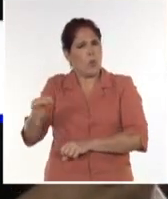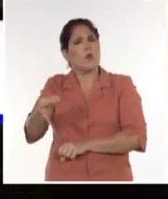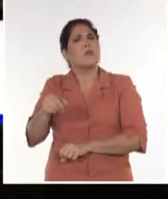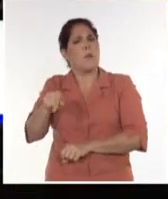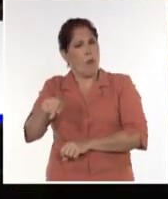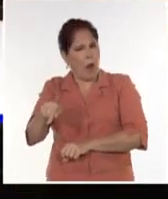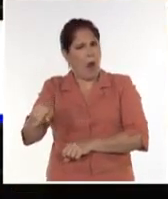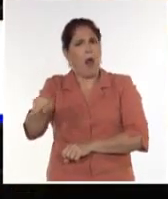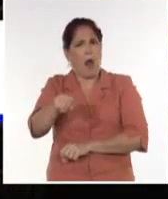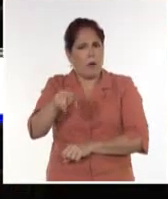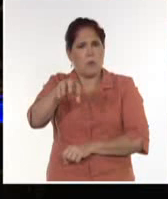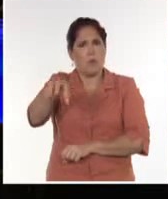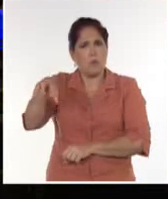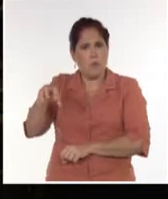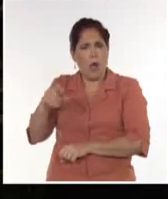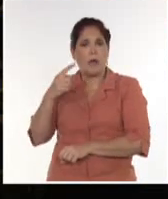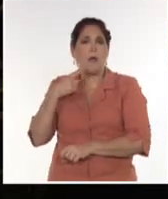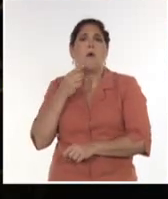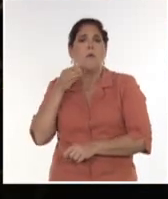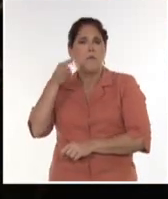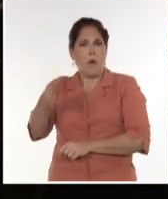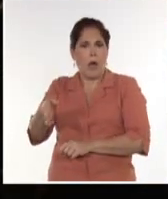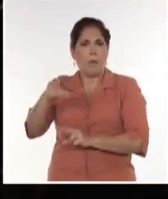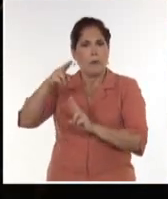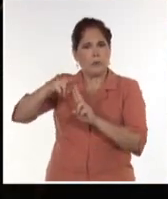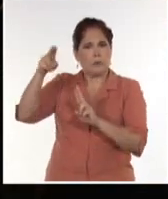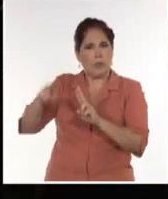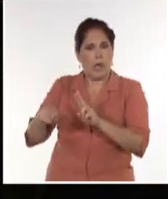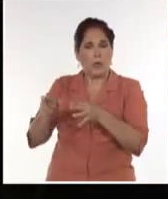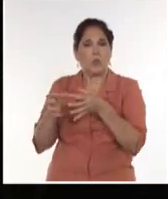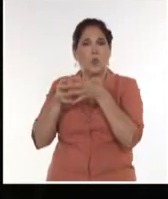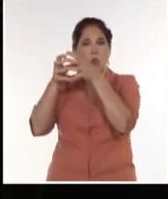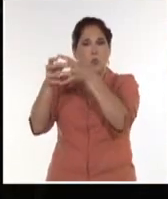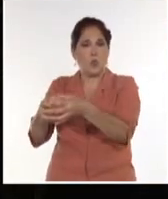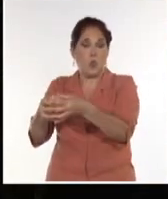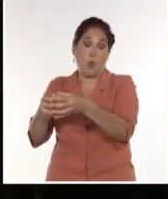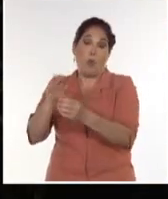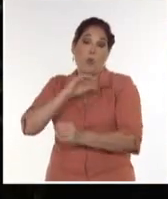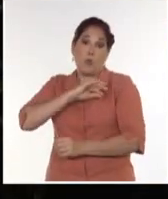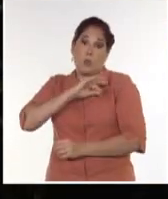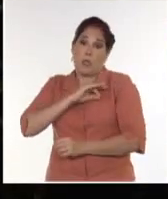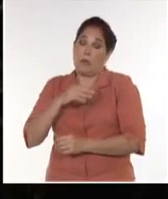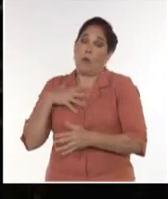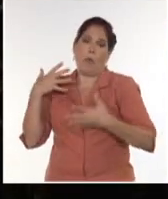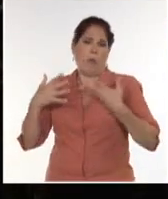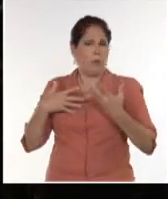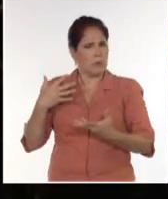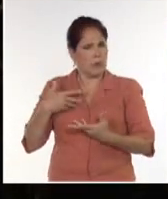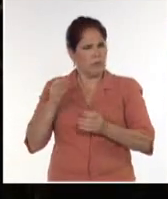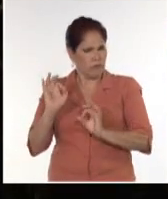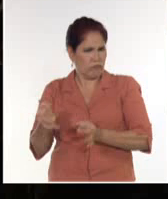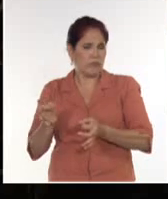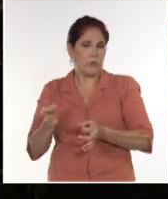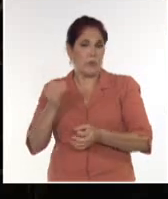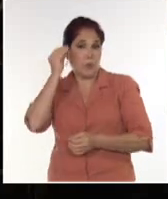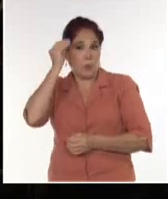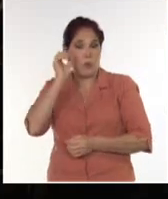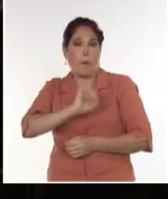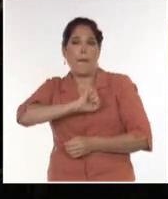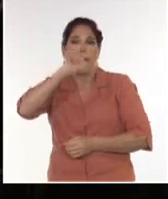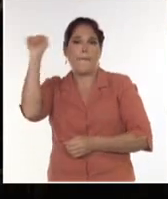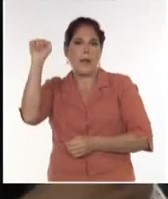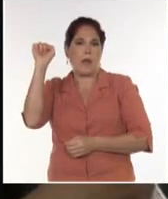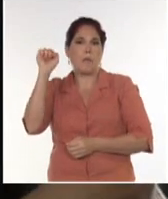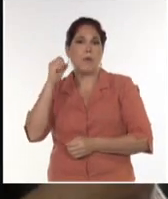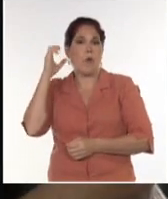lugares a donde podremos llevar nuestro espectáculo, que estoy seguro que tendrá muy buena acogida. Clowncierto mereció el premio Villanueva de la